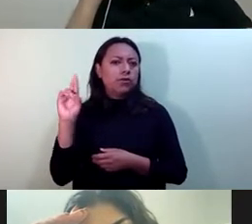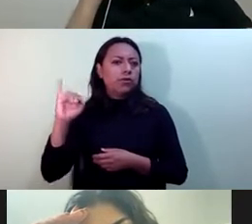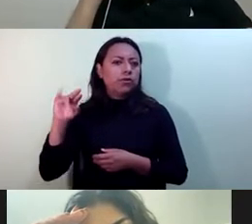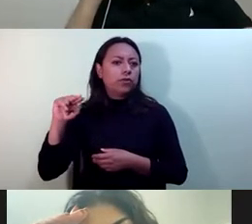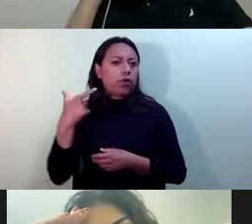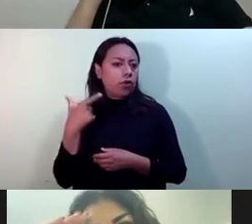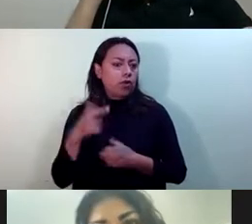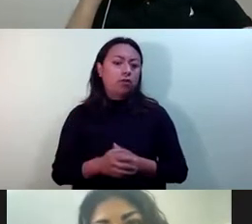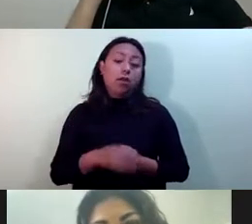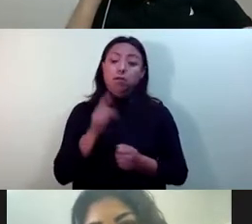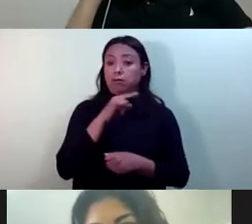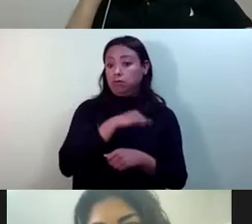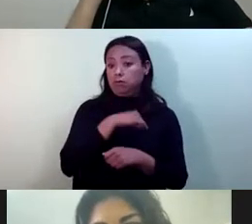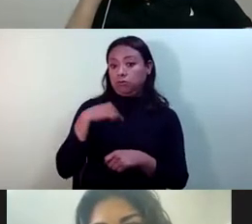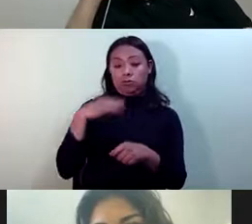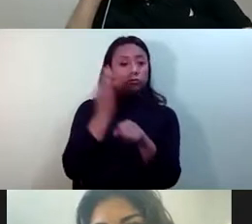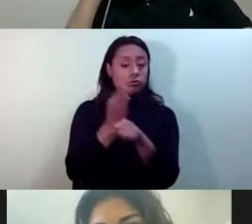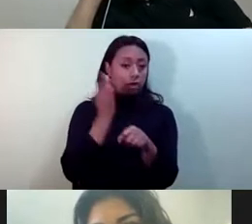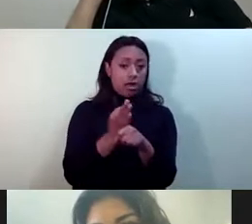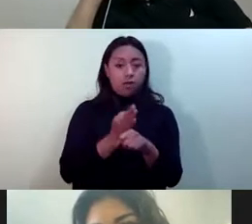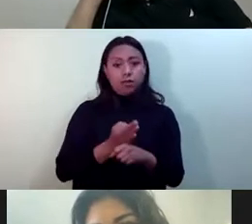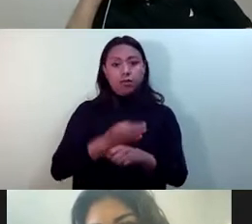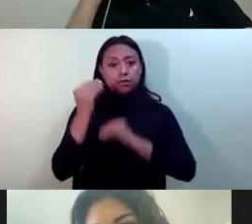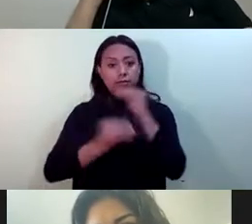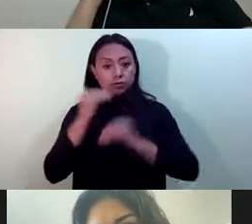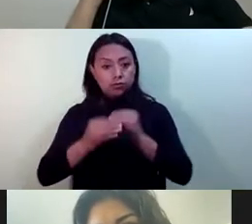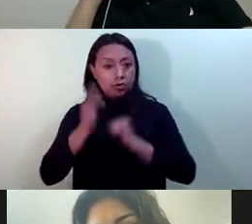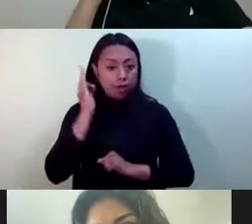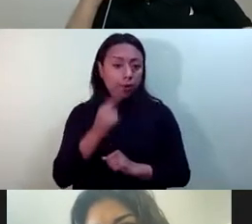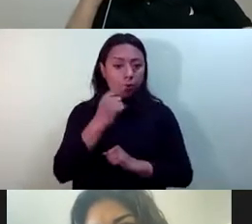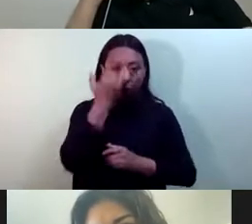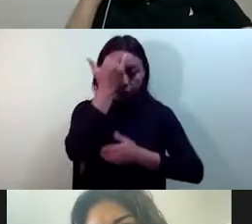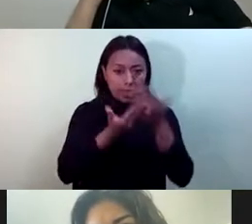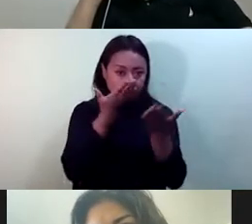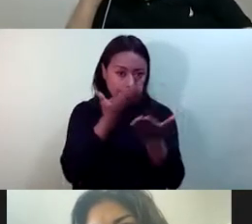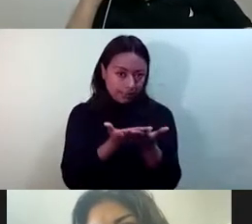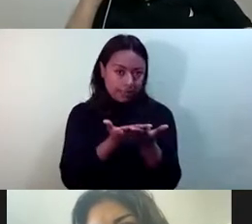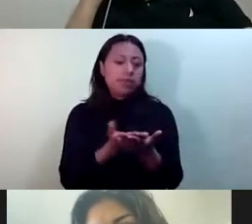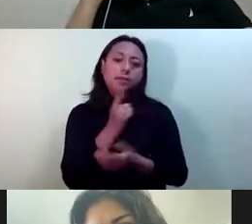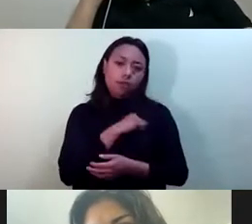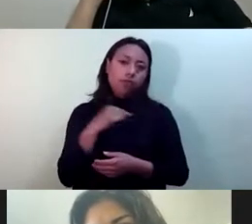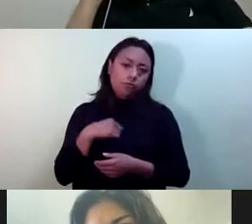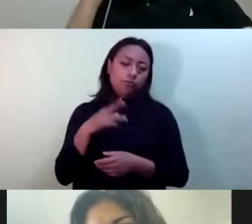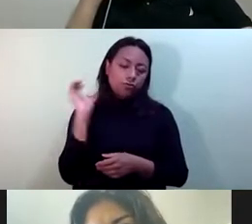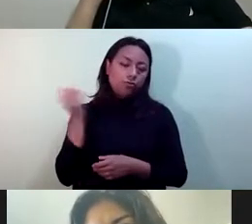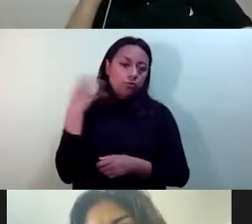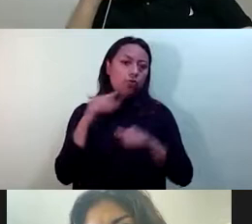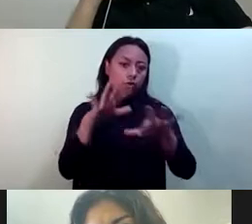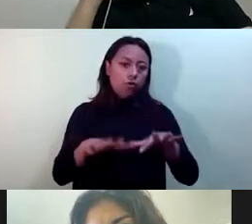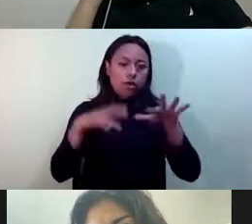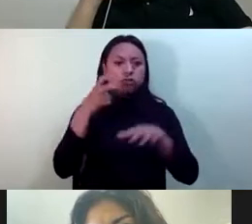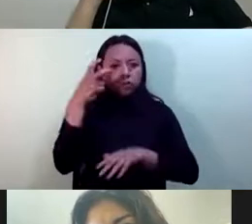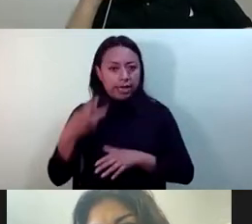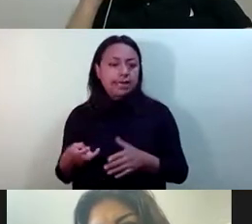la discusión y aprobación de una iniciativa, que esa es nuestra facultad de atribución como Congreso. Entonces, a mí me parece que